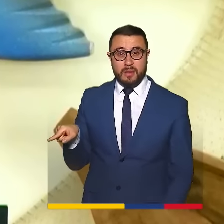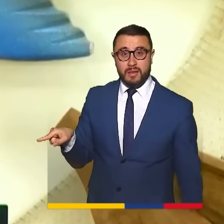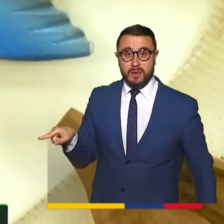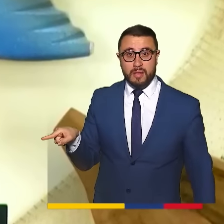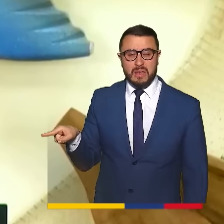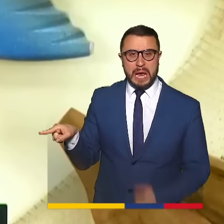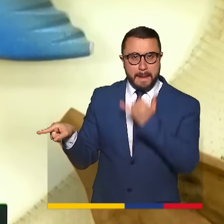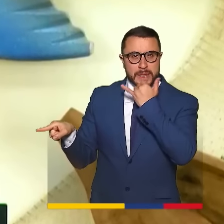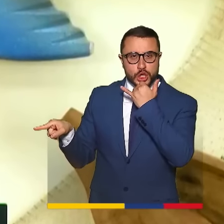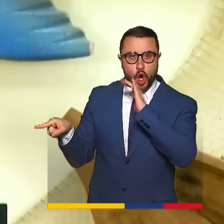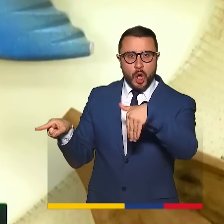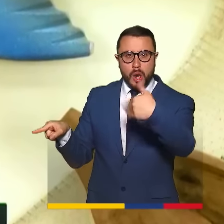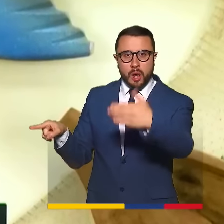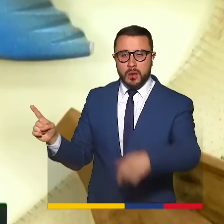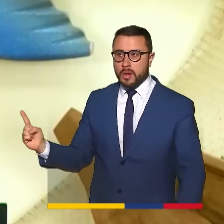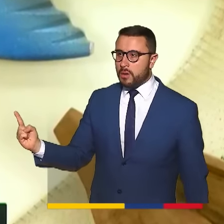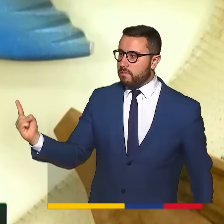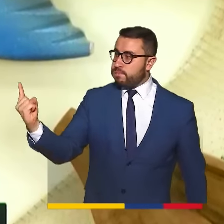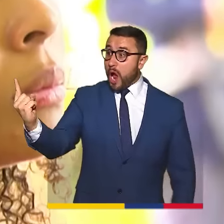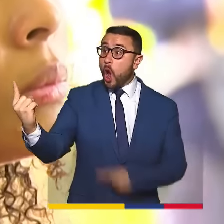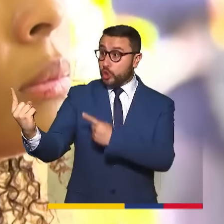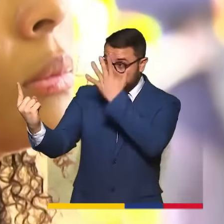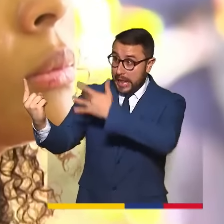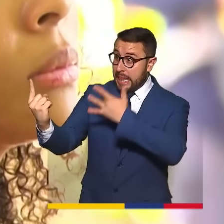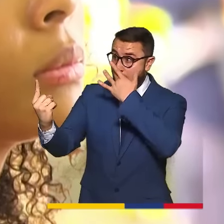lo fusilaron por negro.